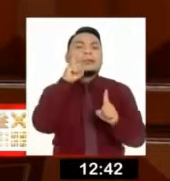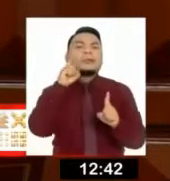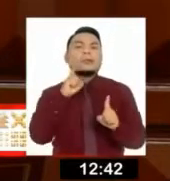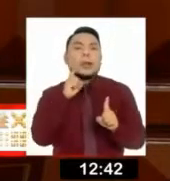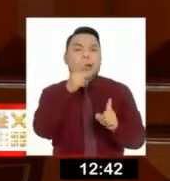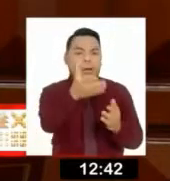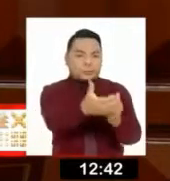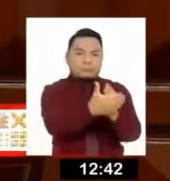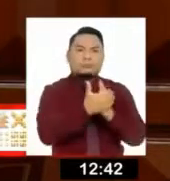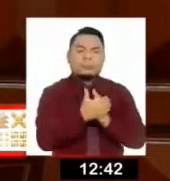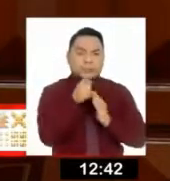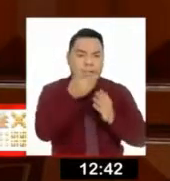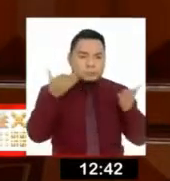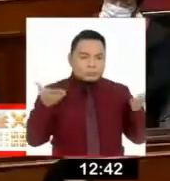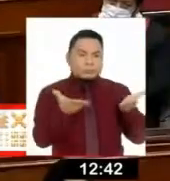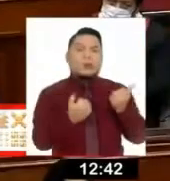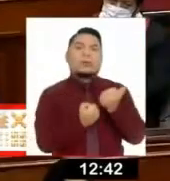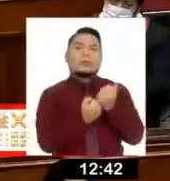sexual.